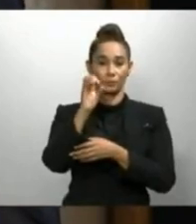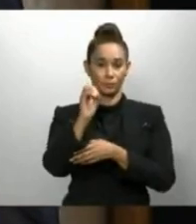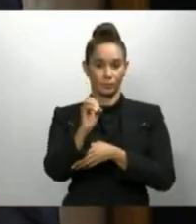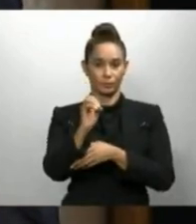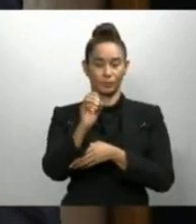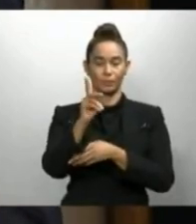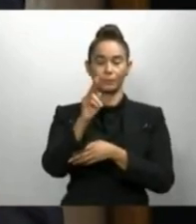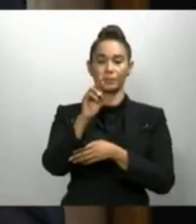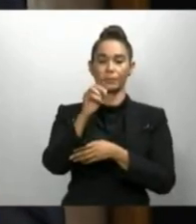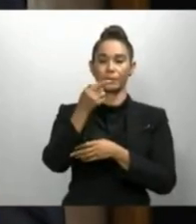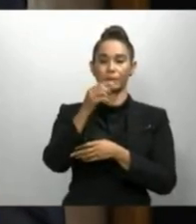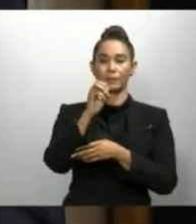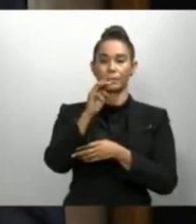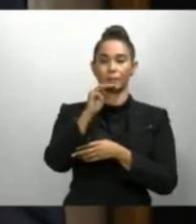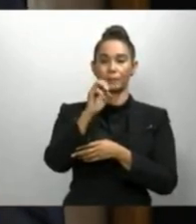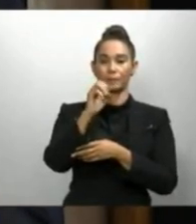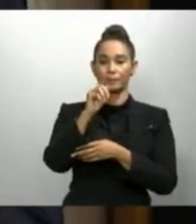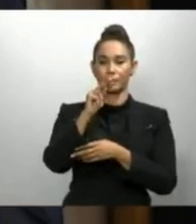pergamanato,